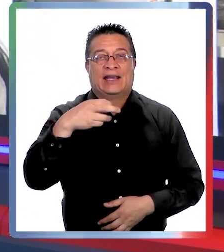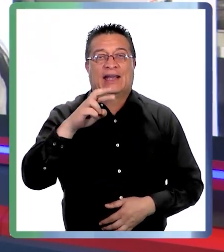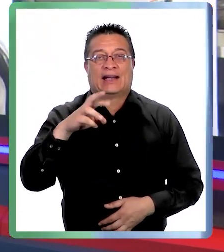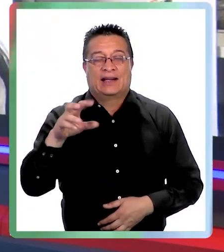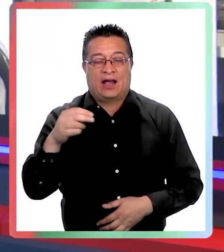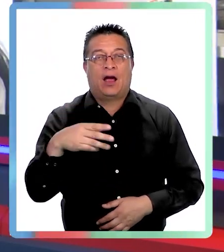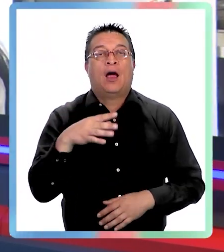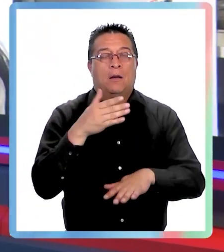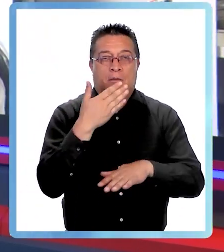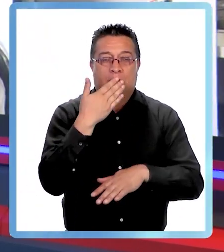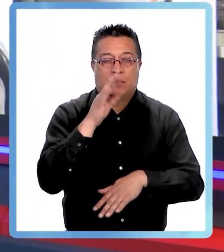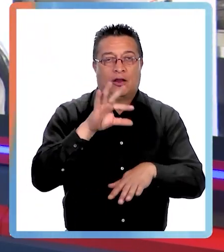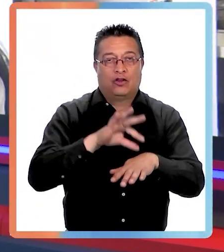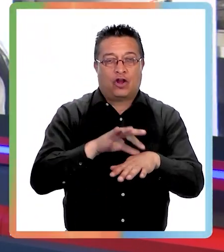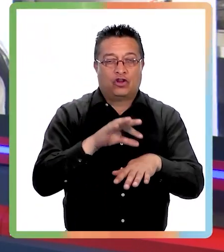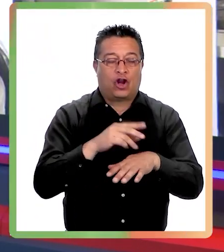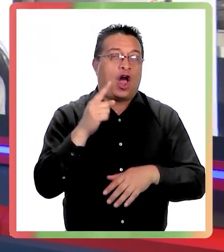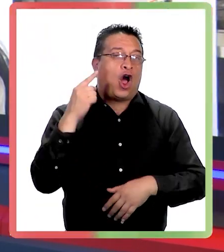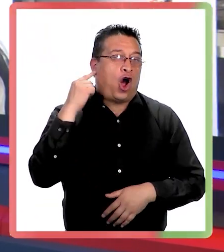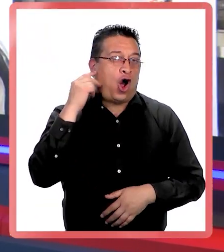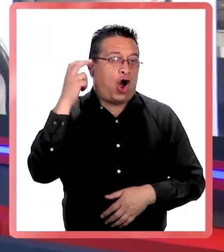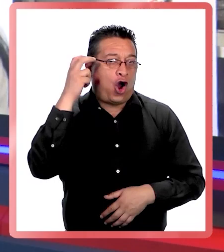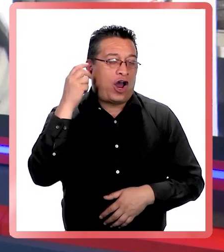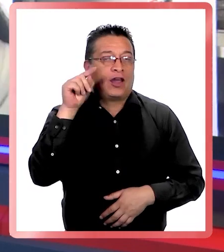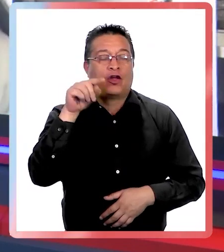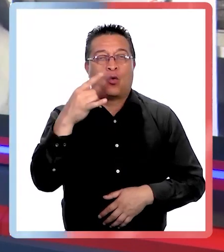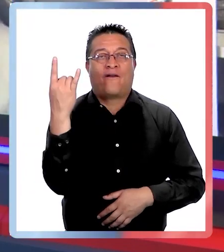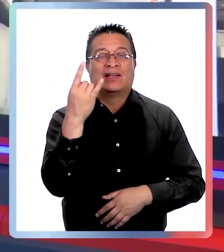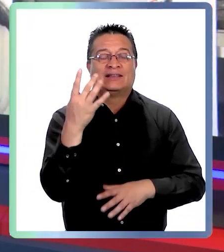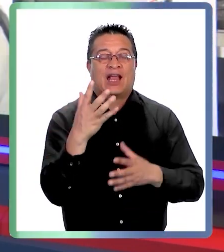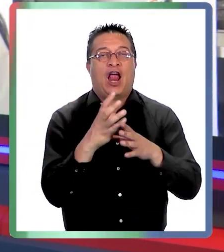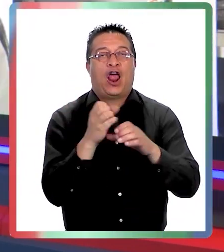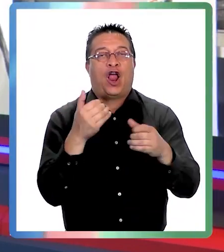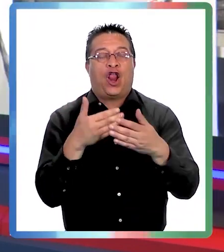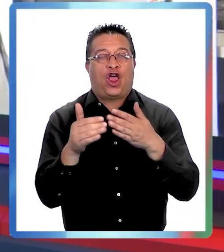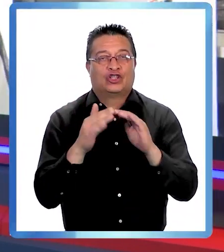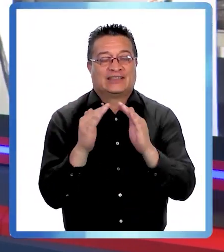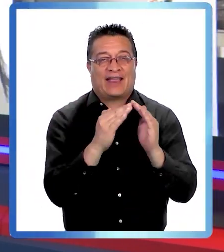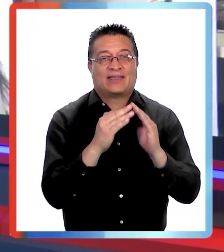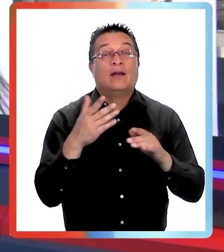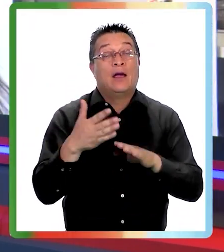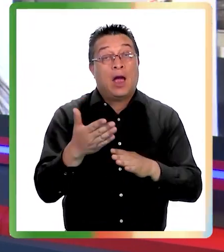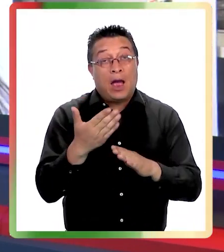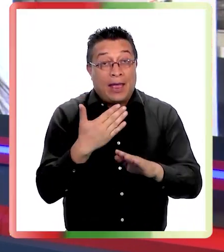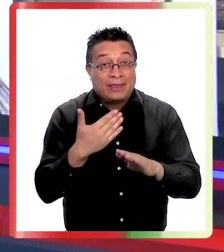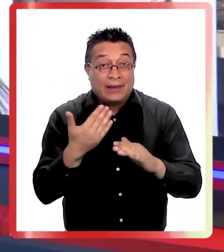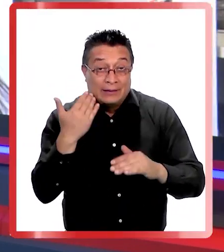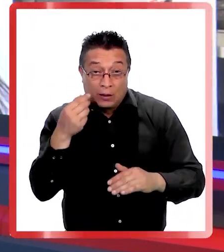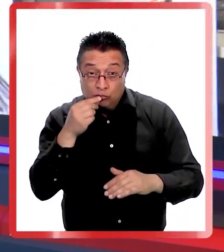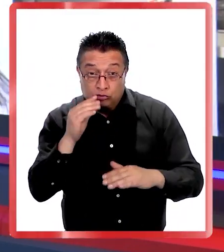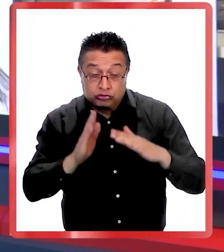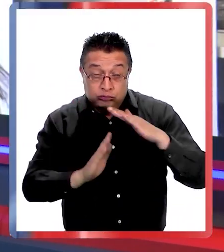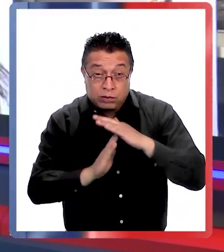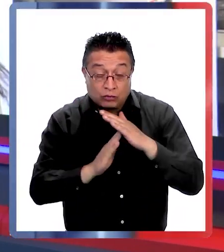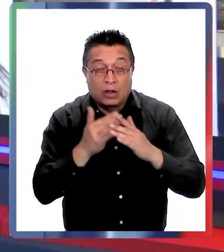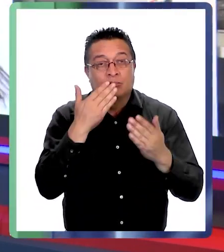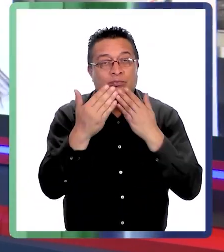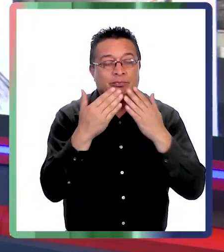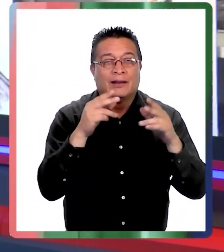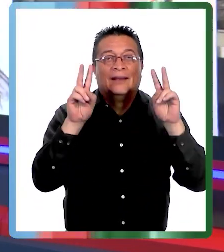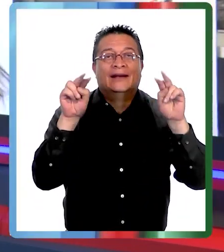Herrera, otorrino-laringóloga del Centro de Oído de la Clínica Universidad de los Andes. Doctora, antes de la pausa estábamos